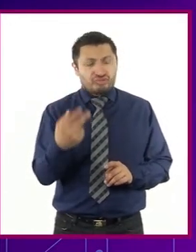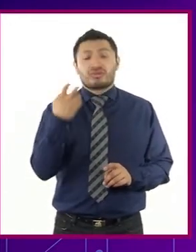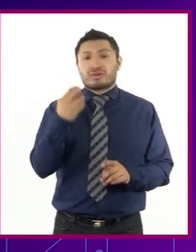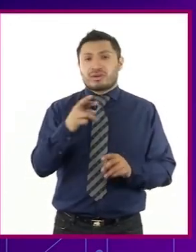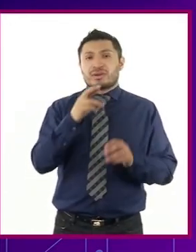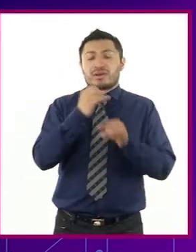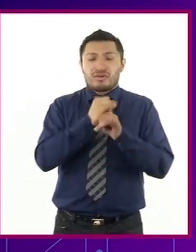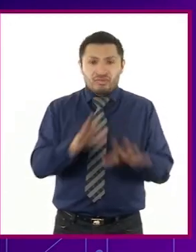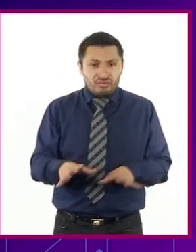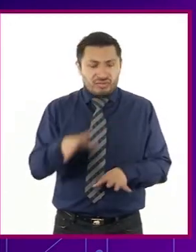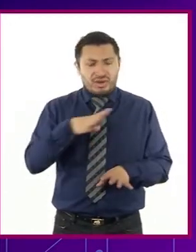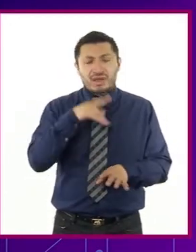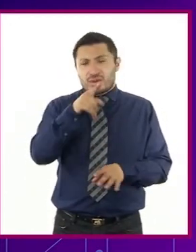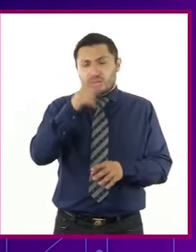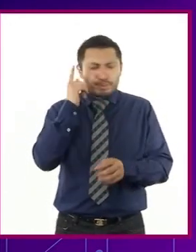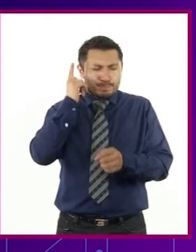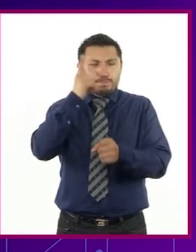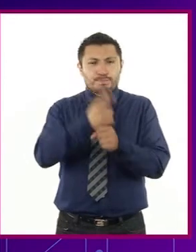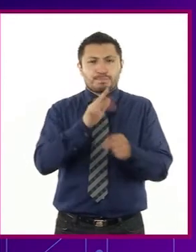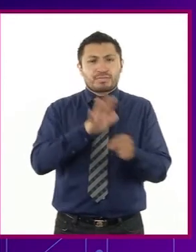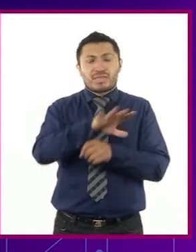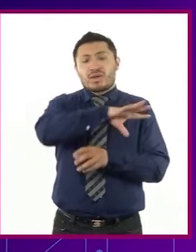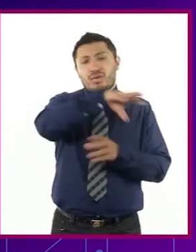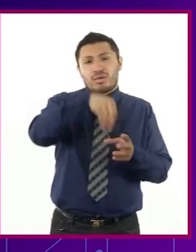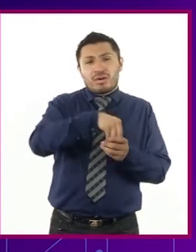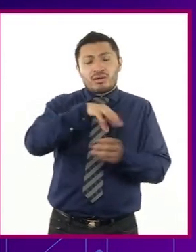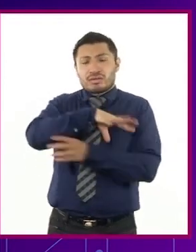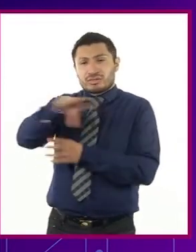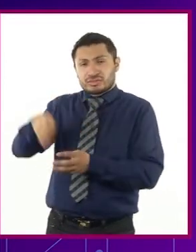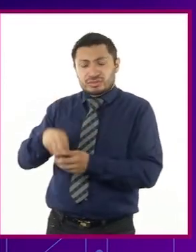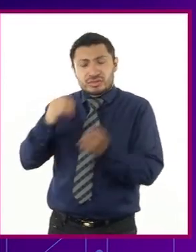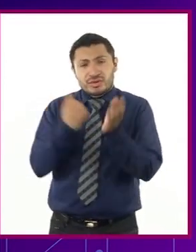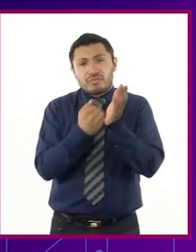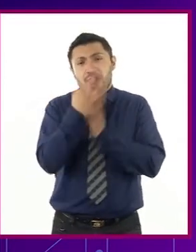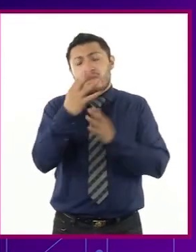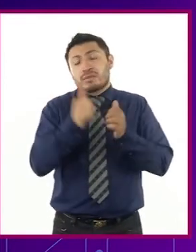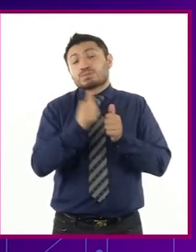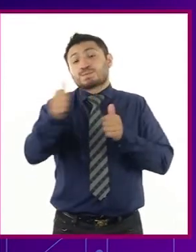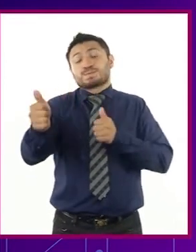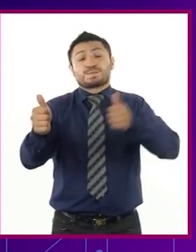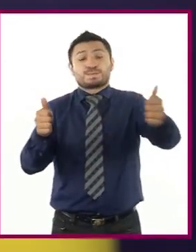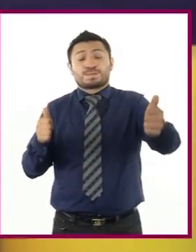datos, ¿es posible definir cuál conjunto de datos tiene mayor dispersión?